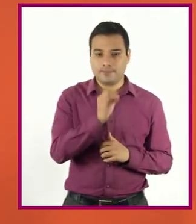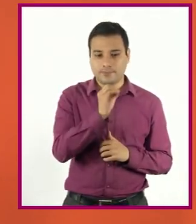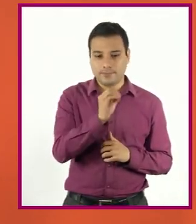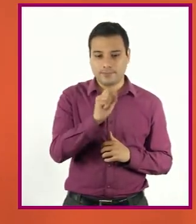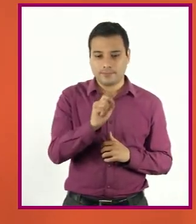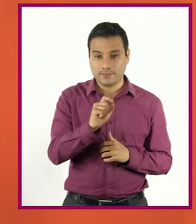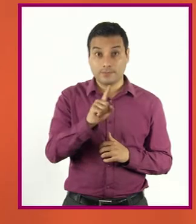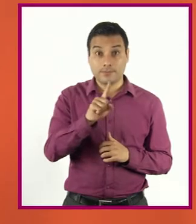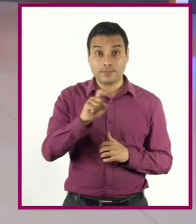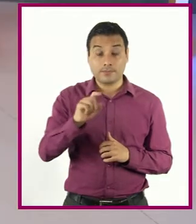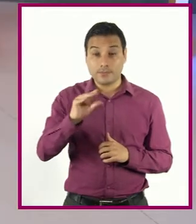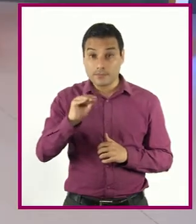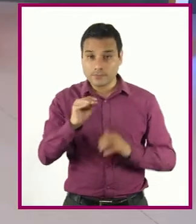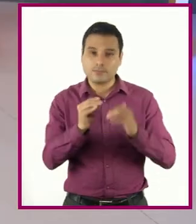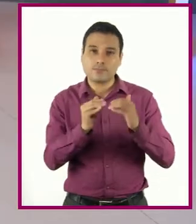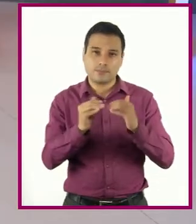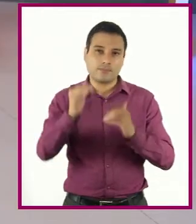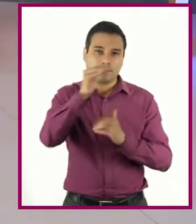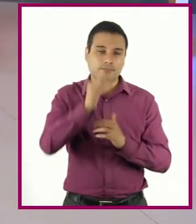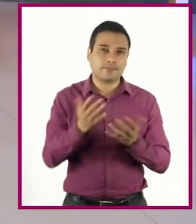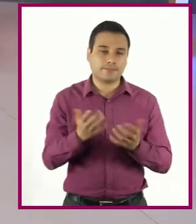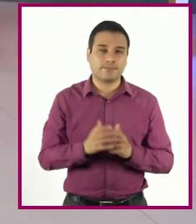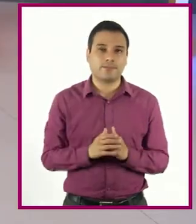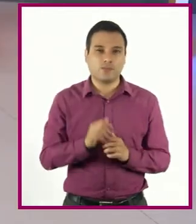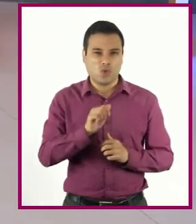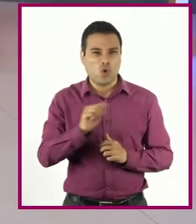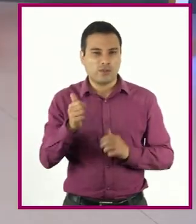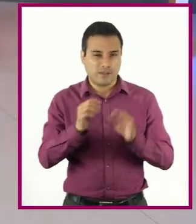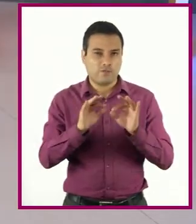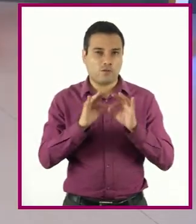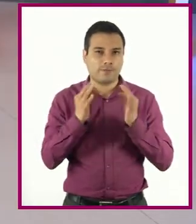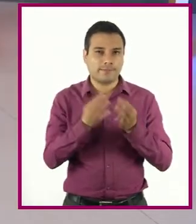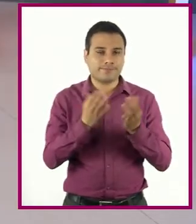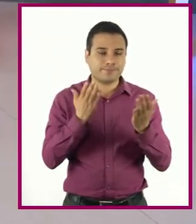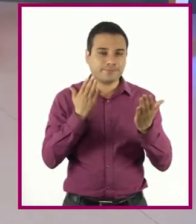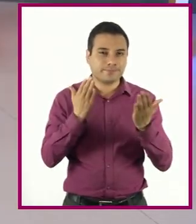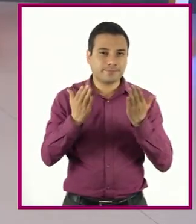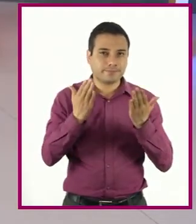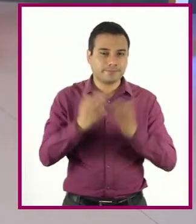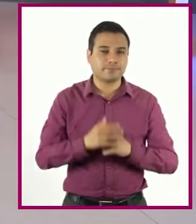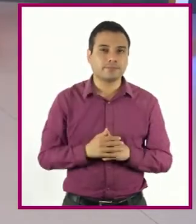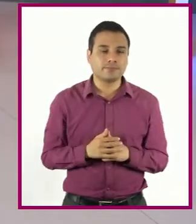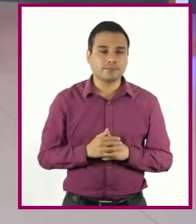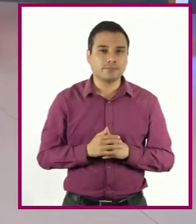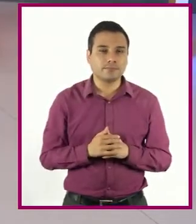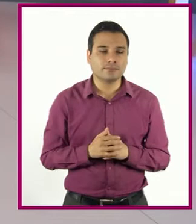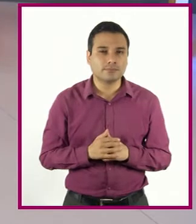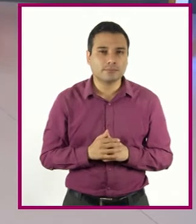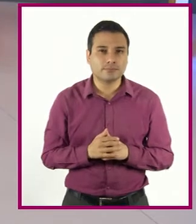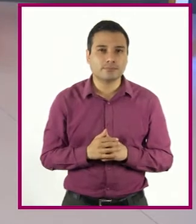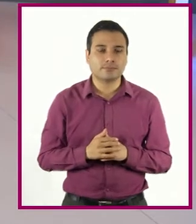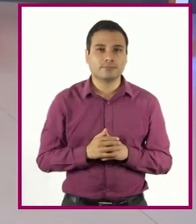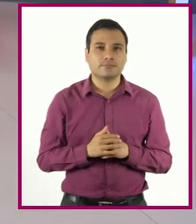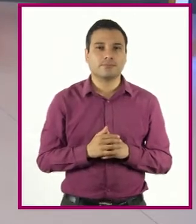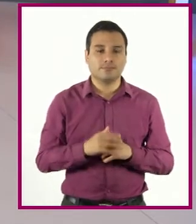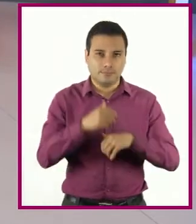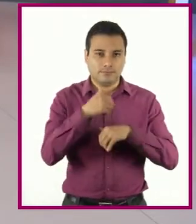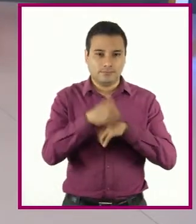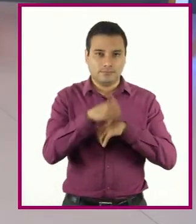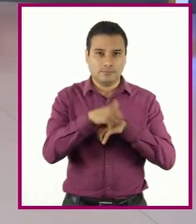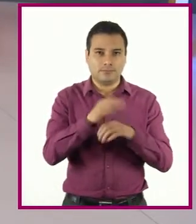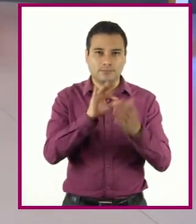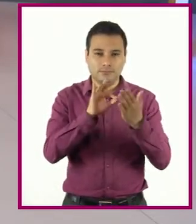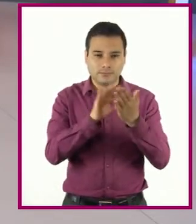185 milésimos. Otra manera de hacer la comparación es verificar cada cifra decimal con su